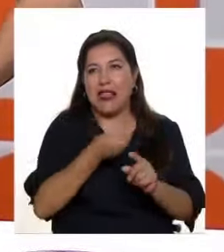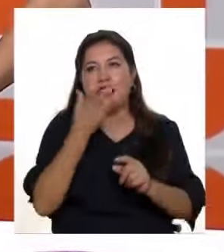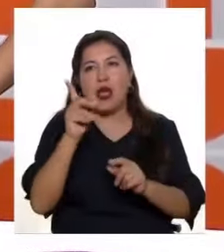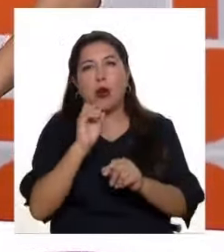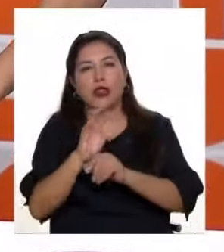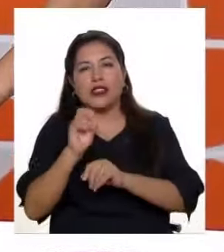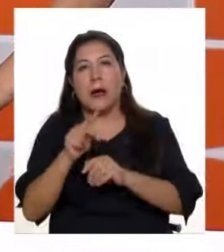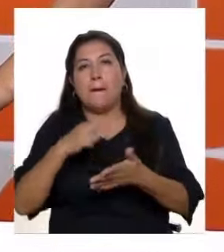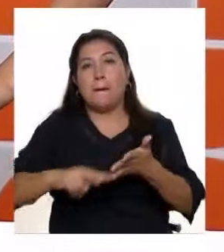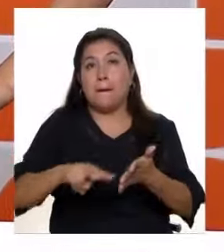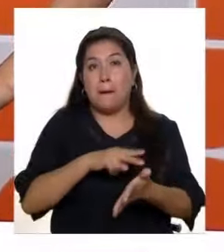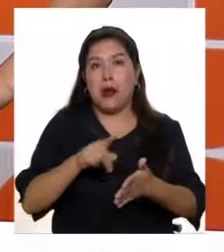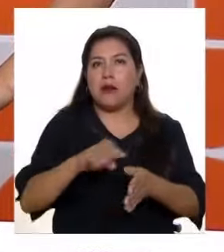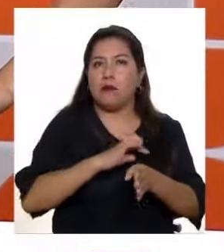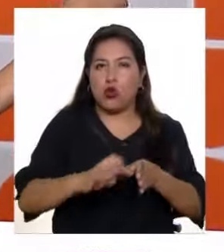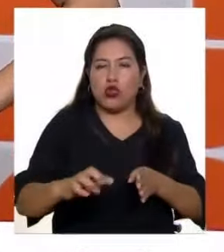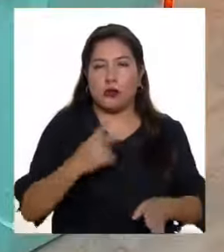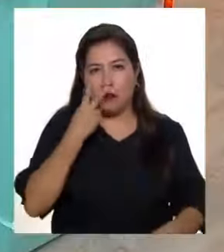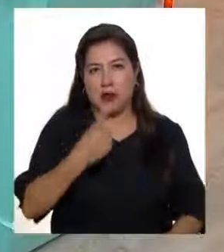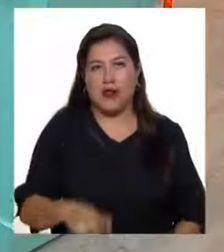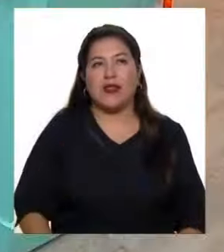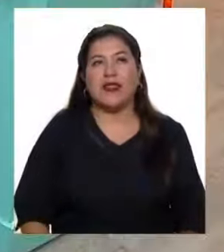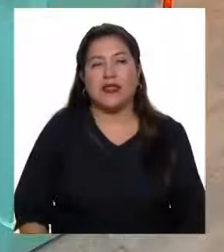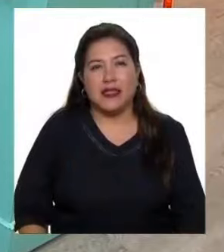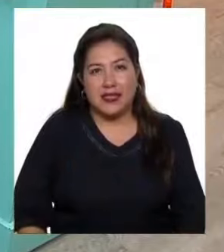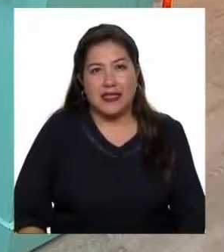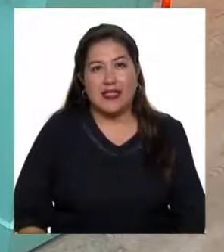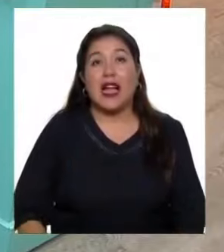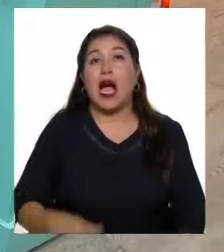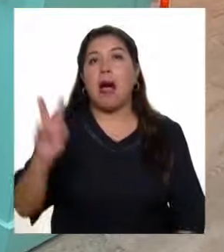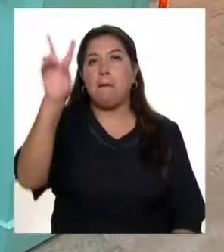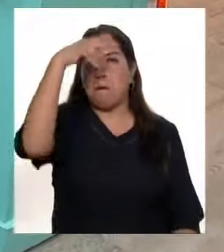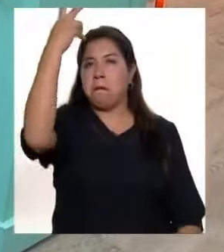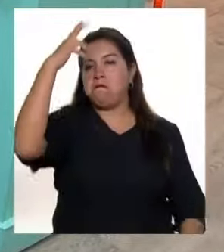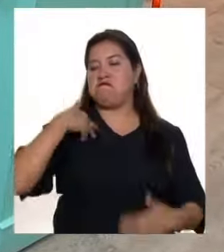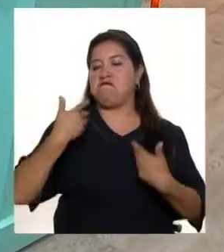en el baile, porque es bailarín profesional. Sí, detalle. Sí, hasta marinera he bailado.